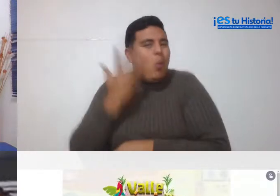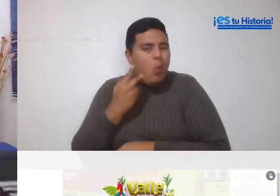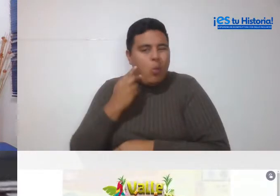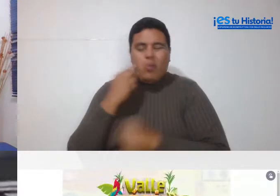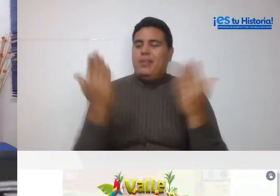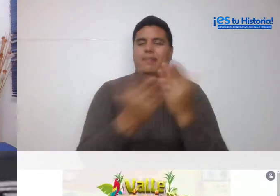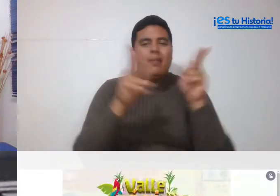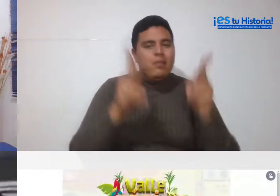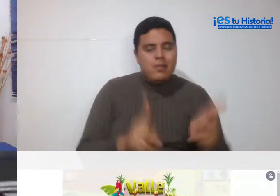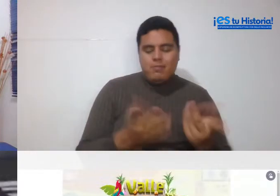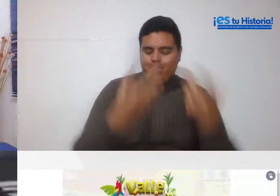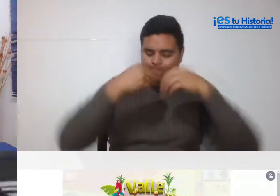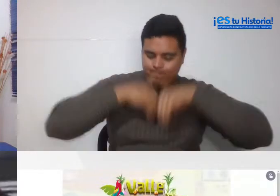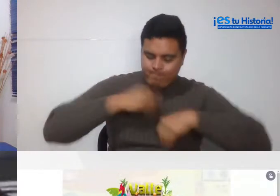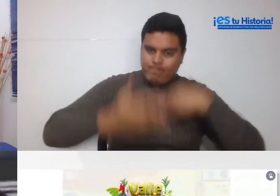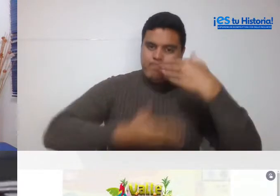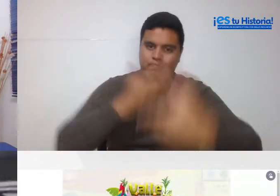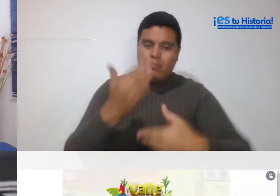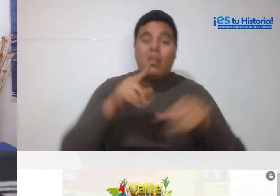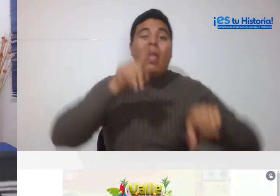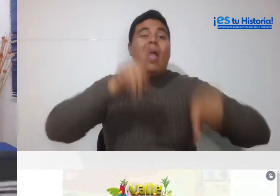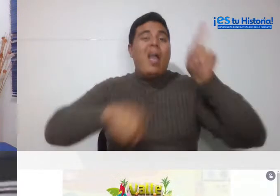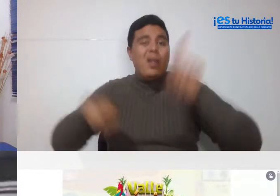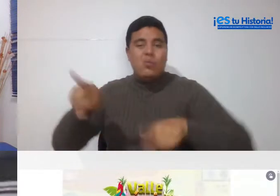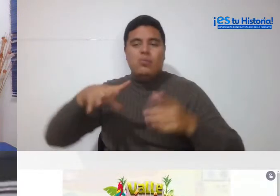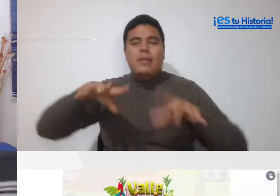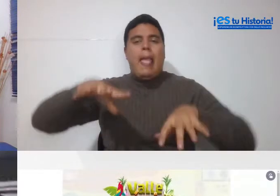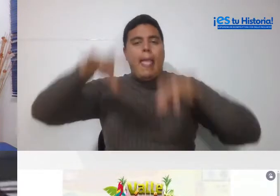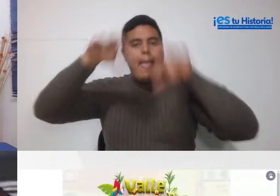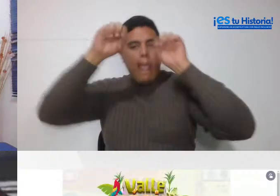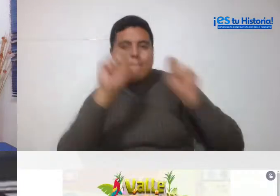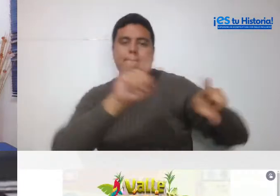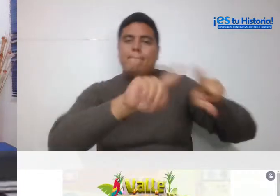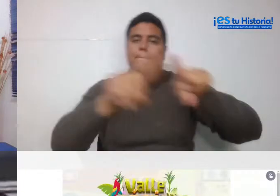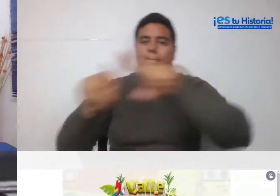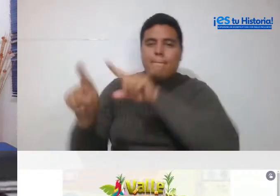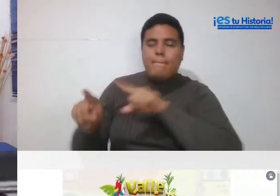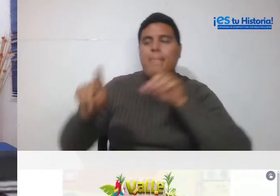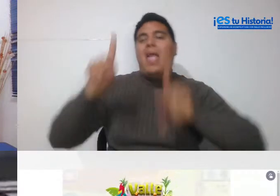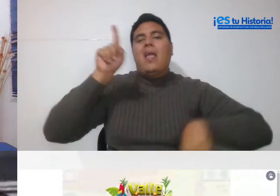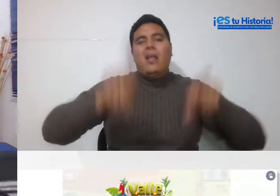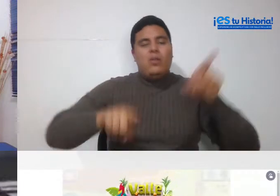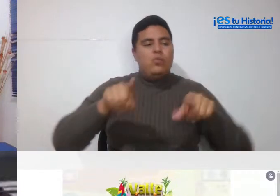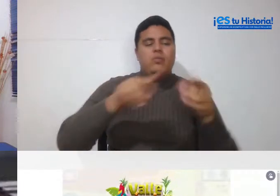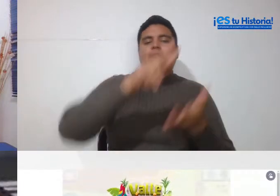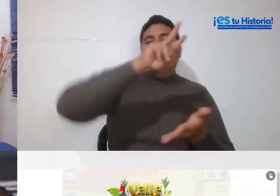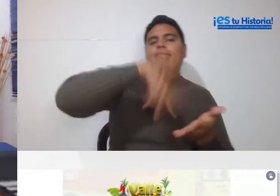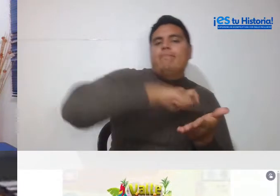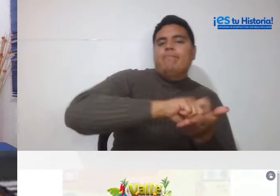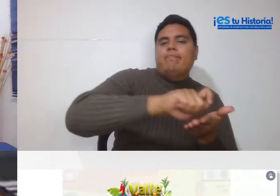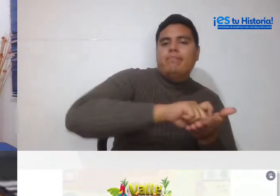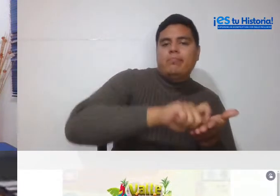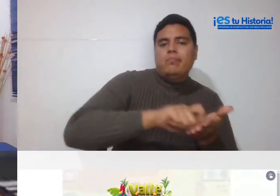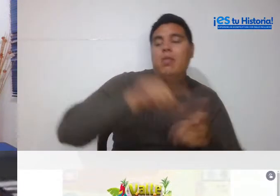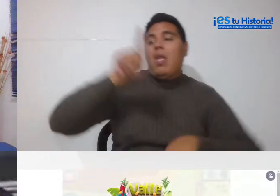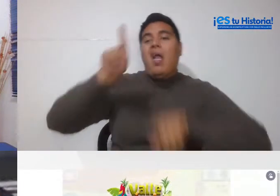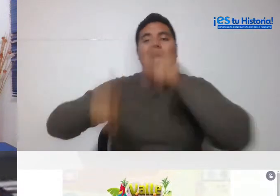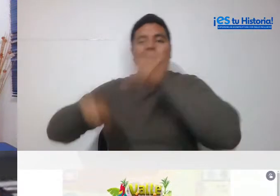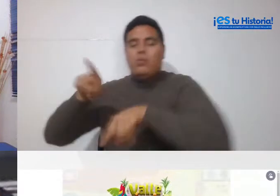de una manera o entienden de otra, otros entienden escribiendo, otros entienden viendo, porque la verdad yo soy de los que tiene que ver